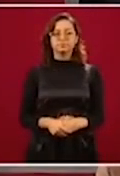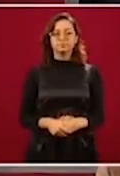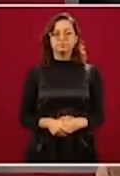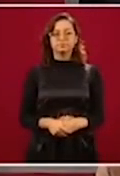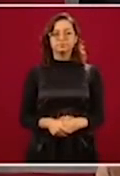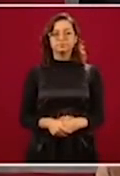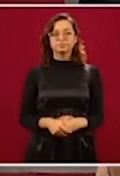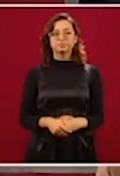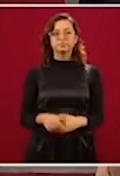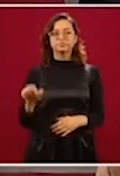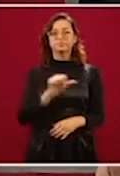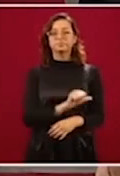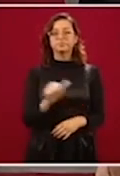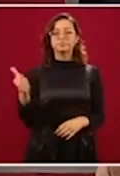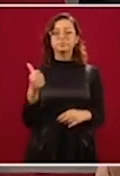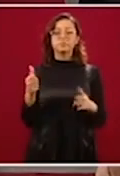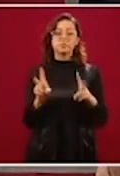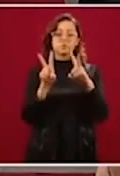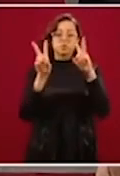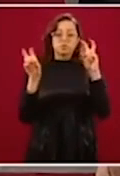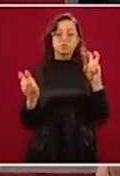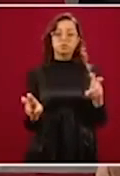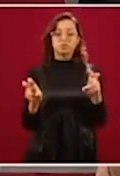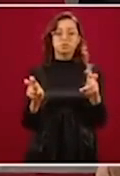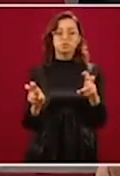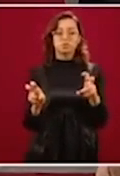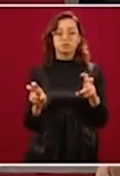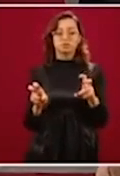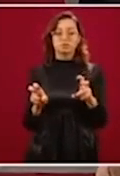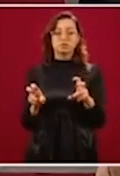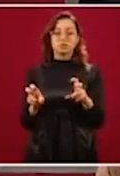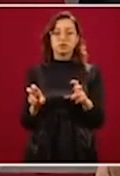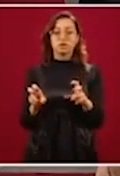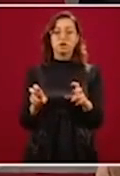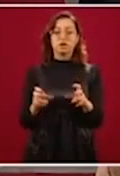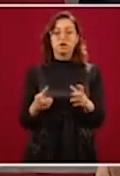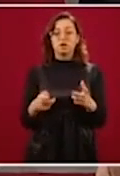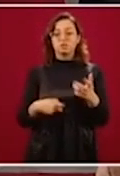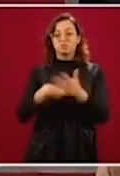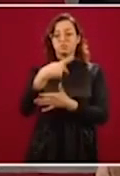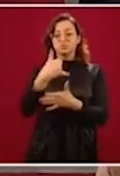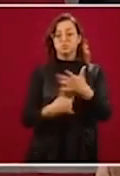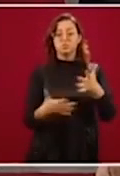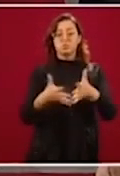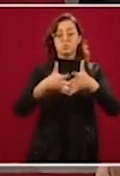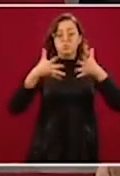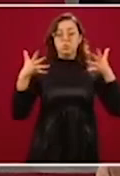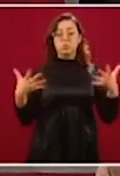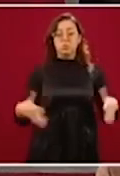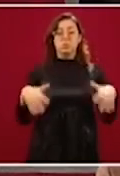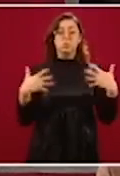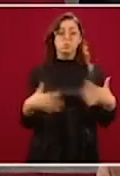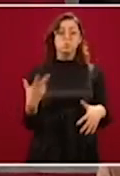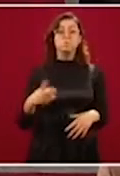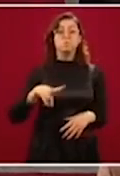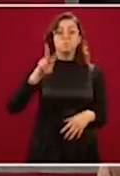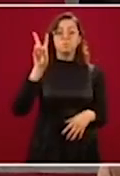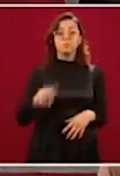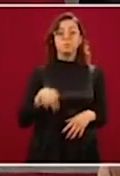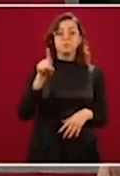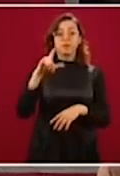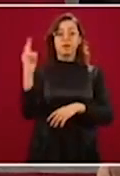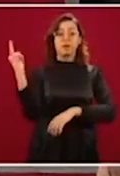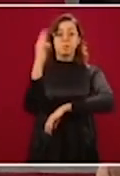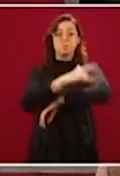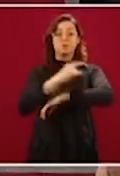por otra parte referente a las fases de ejecución de este magno proyecto efectivamente al aeropuerto internacional felipe ángeles es un